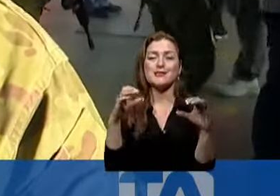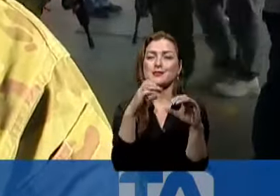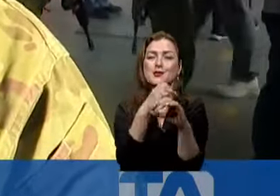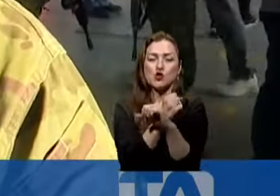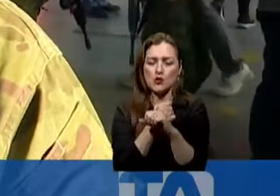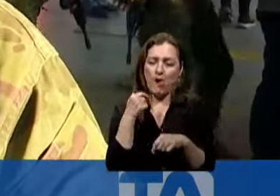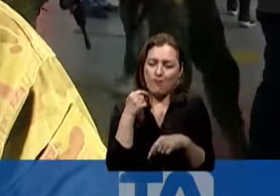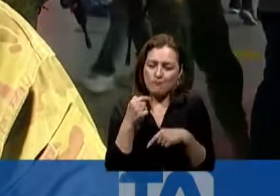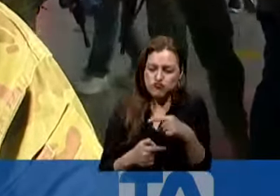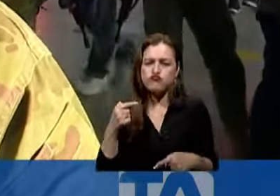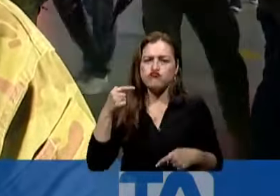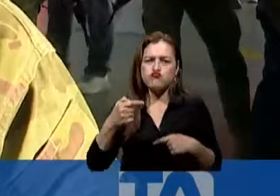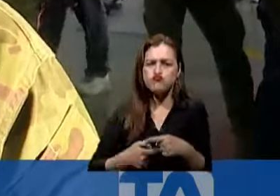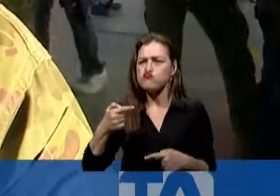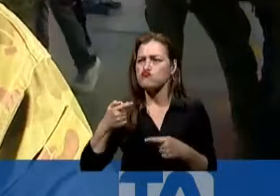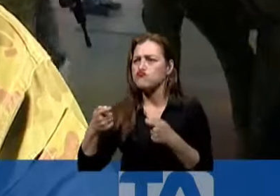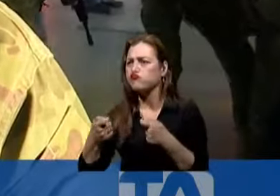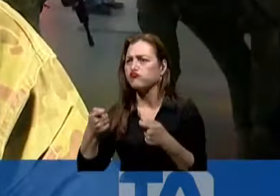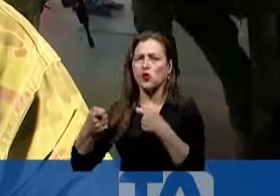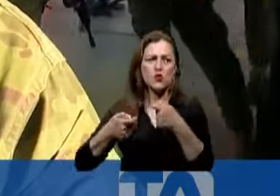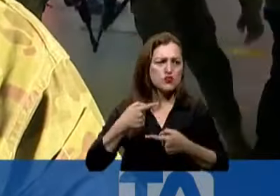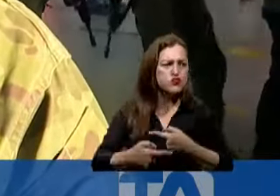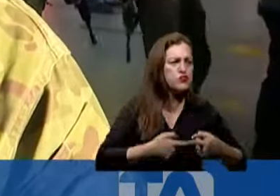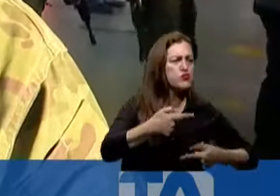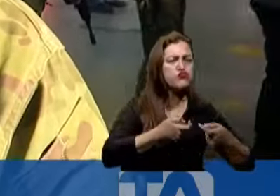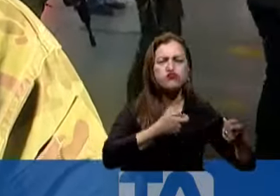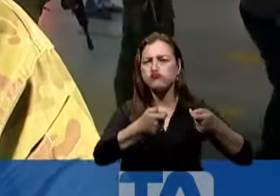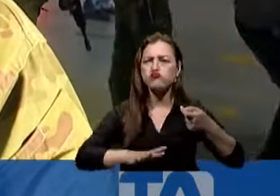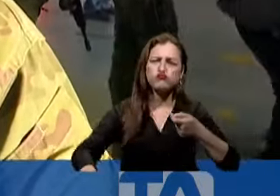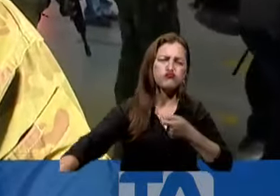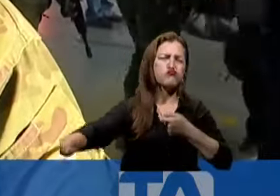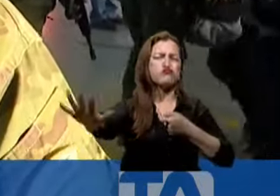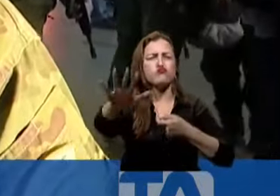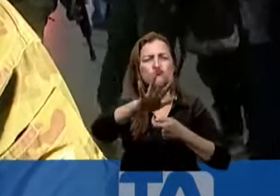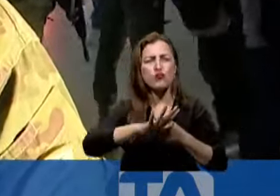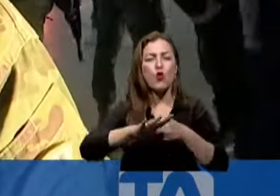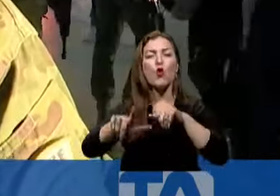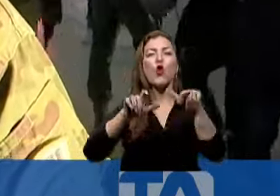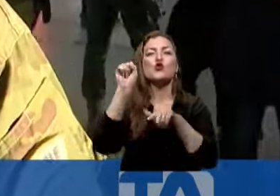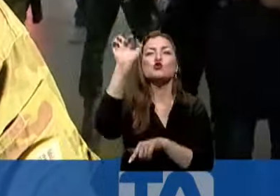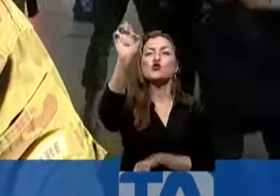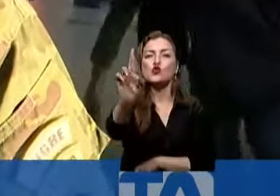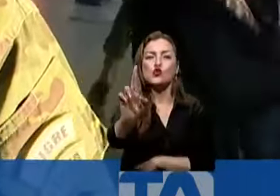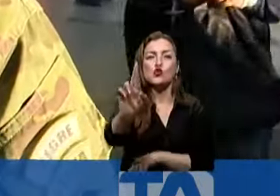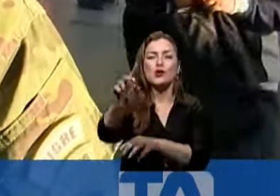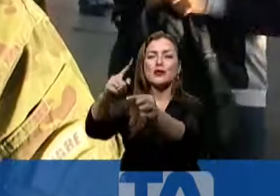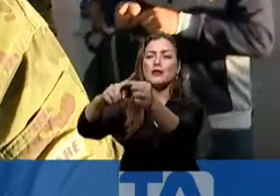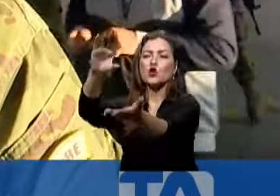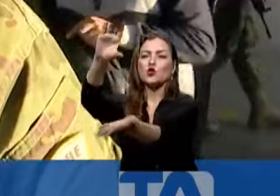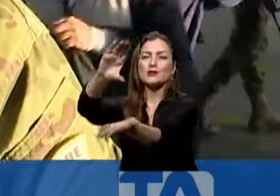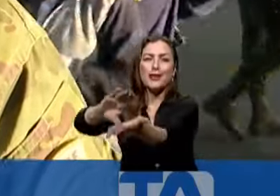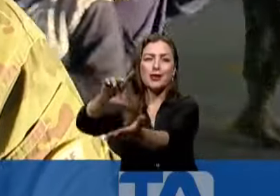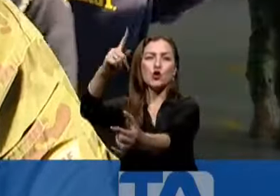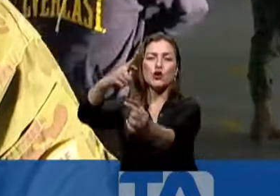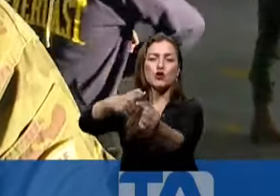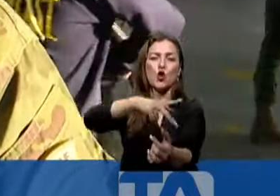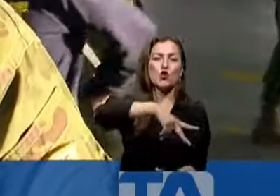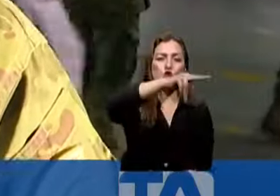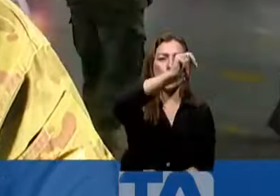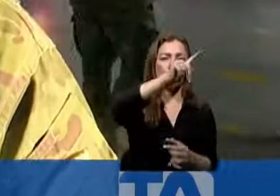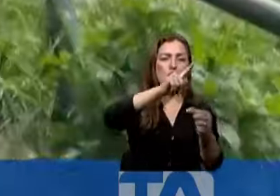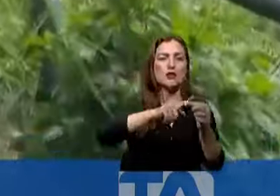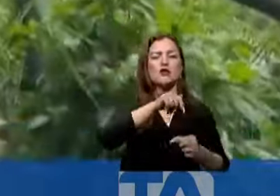constantemente. Nos encontramos diferentes equipos desplegados en todo el sector del sur de Quito, centro y norte, para así poder